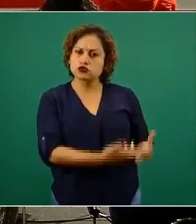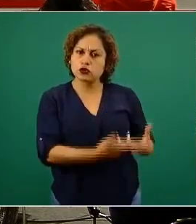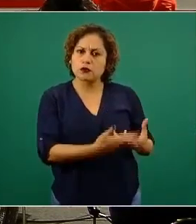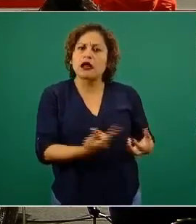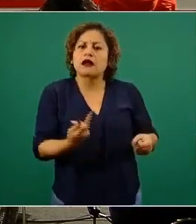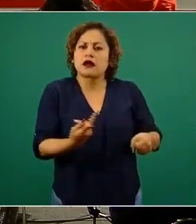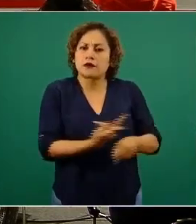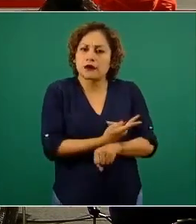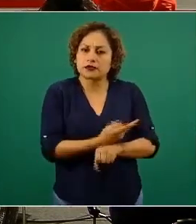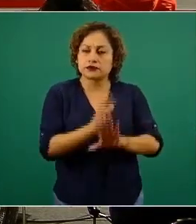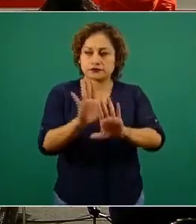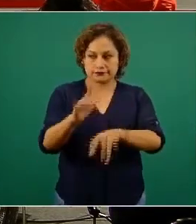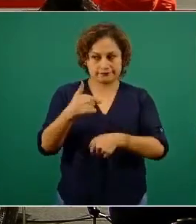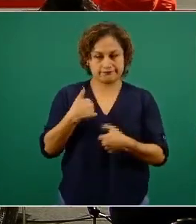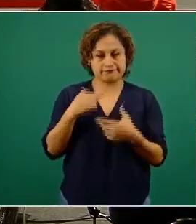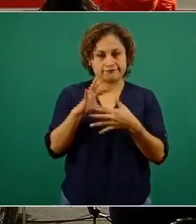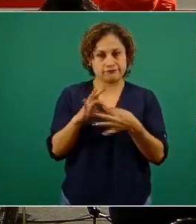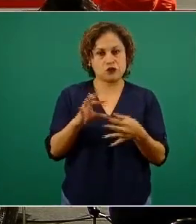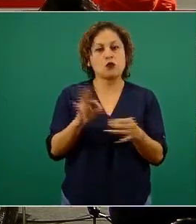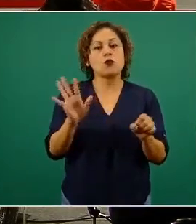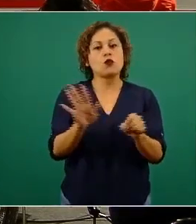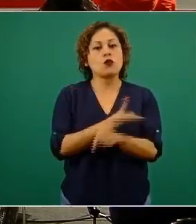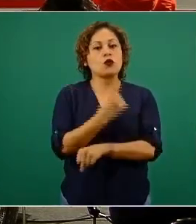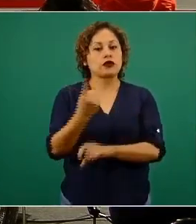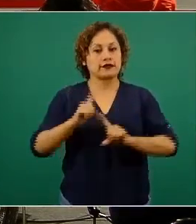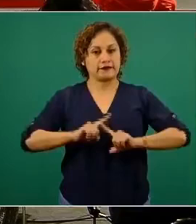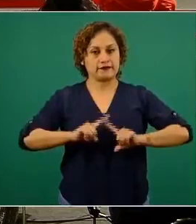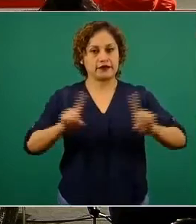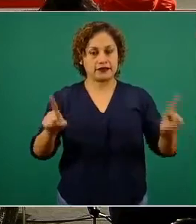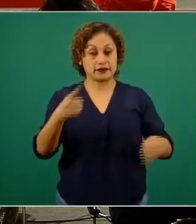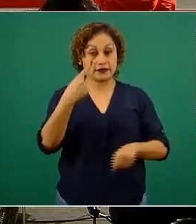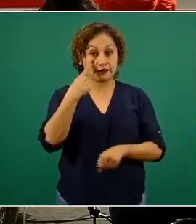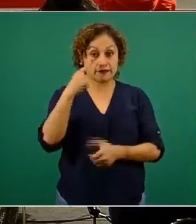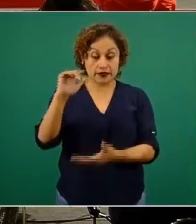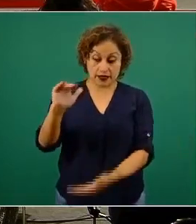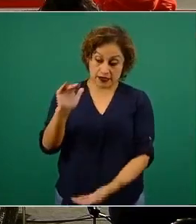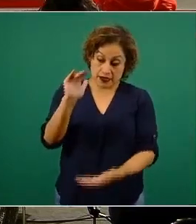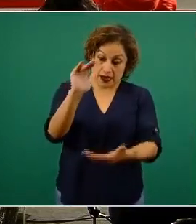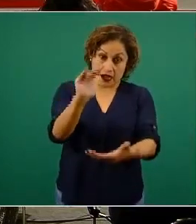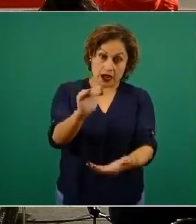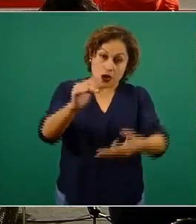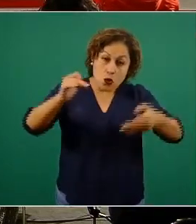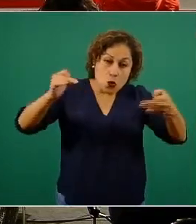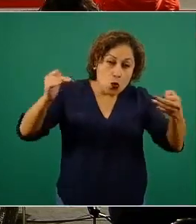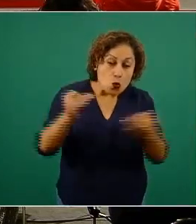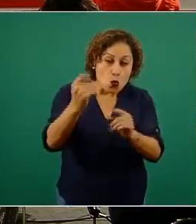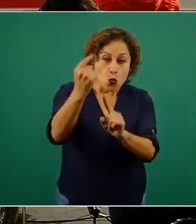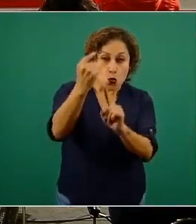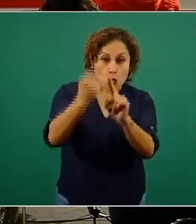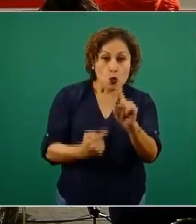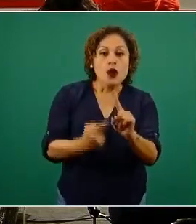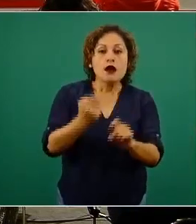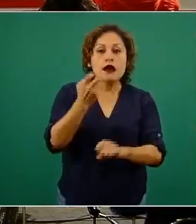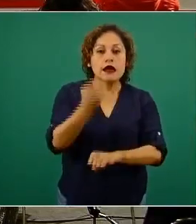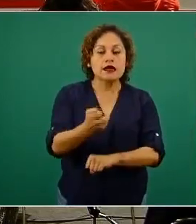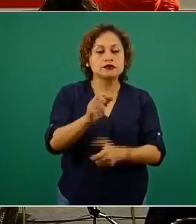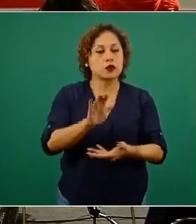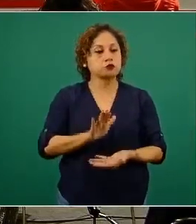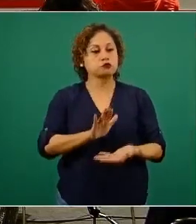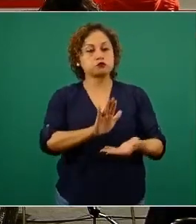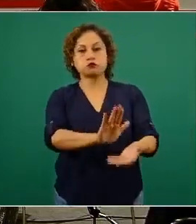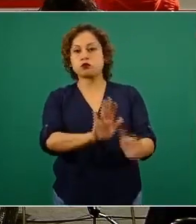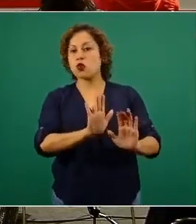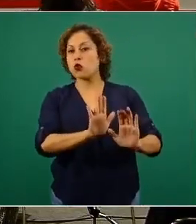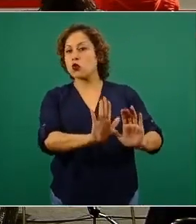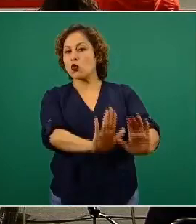el manejo es diferente. Si en la caja de ultracongelación permanece producto útil, no pasa nada. Sencillamente se